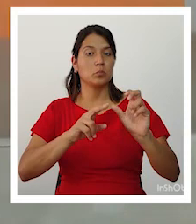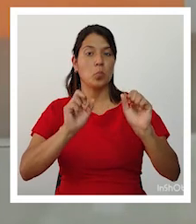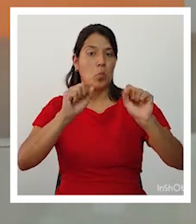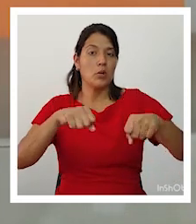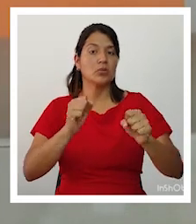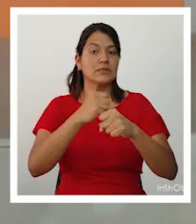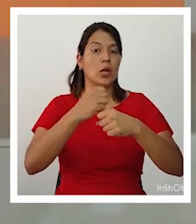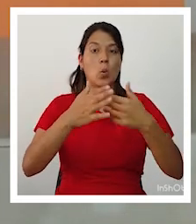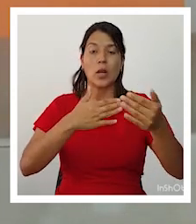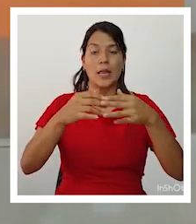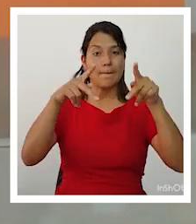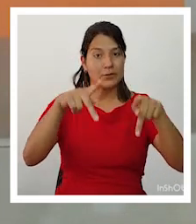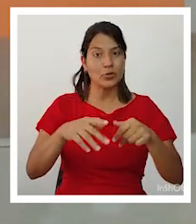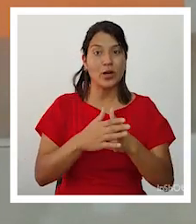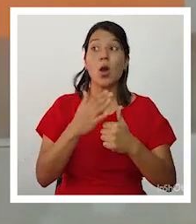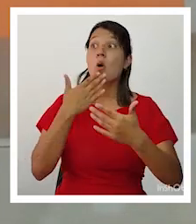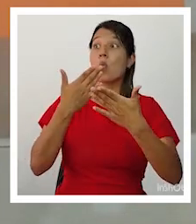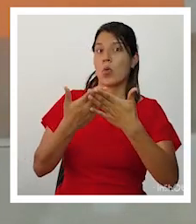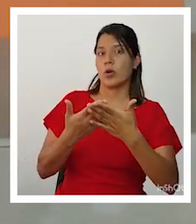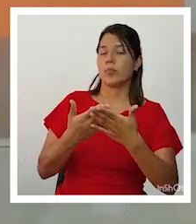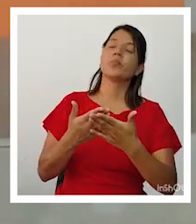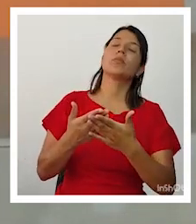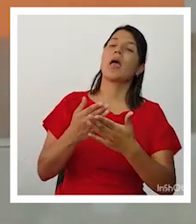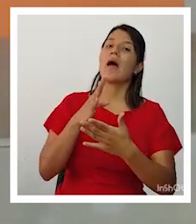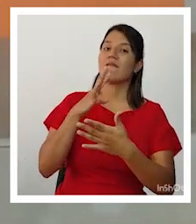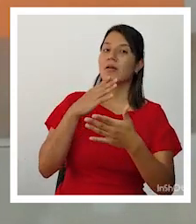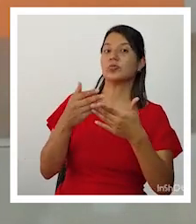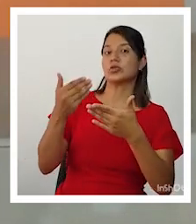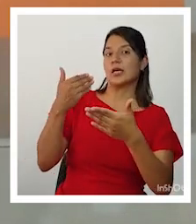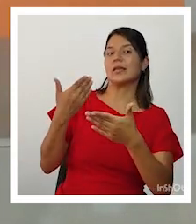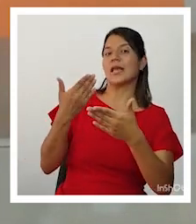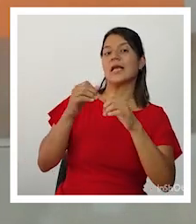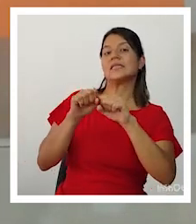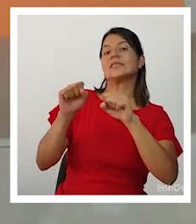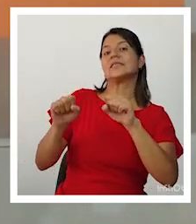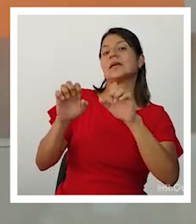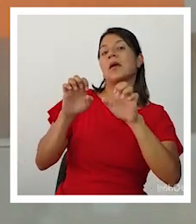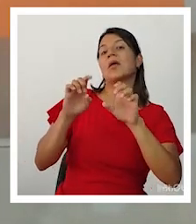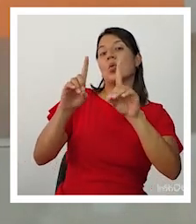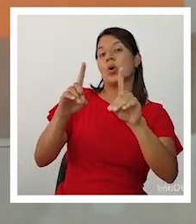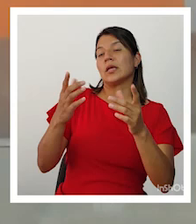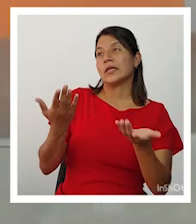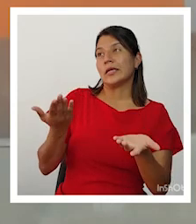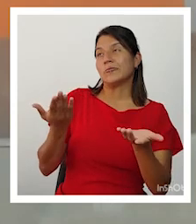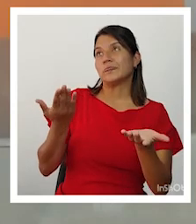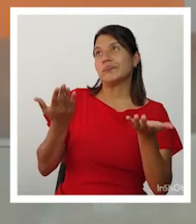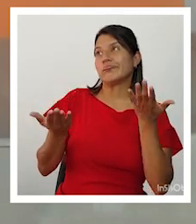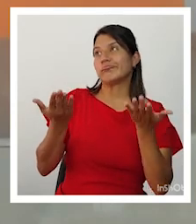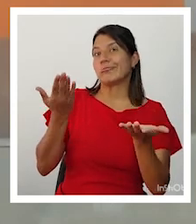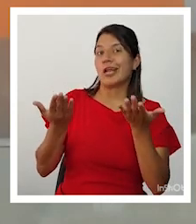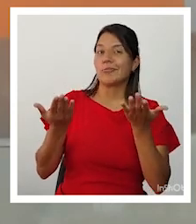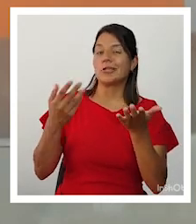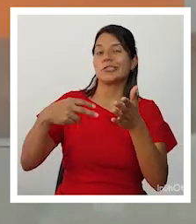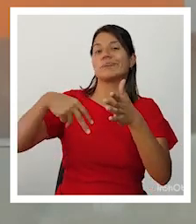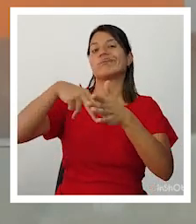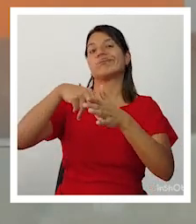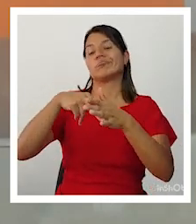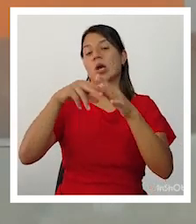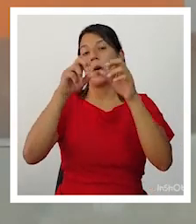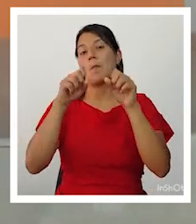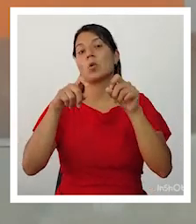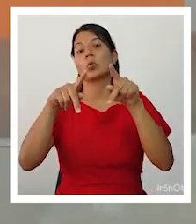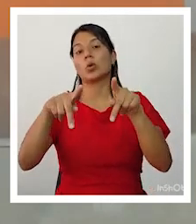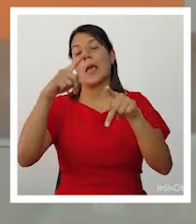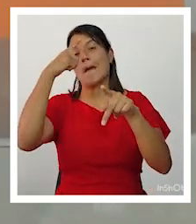Bueno, hablamos de que el sistema educativo de pronto merma la posibilidad de que